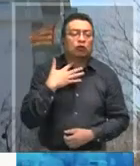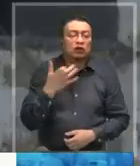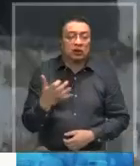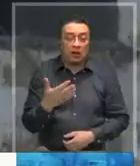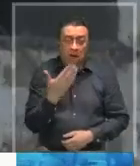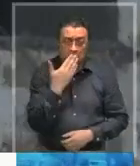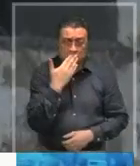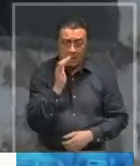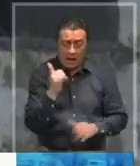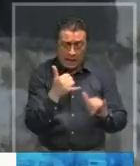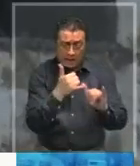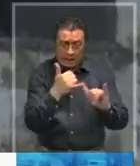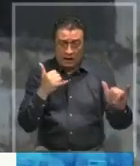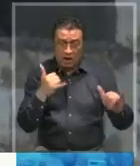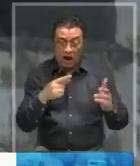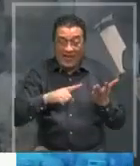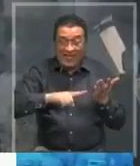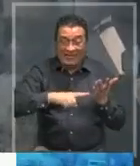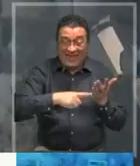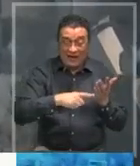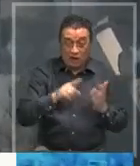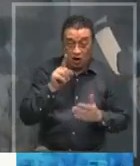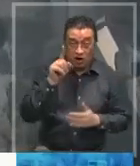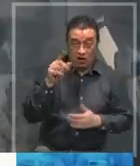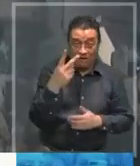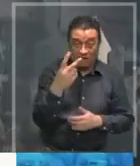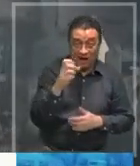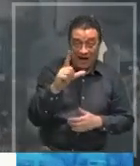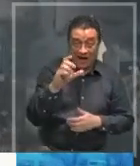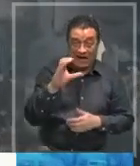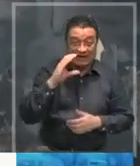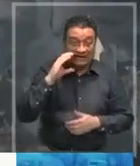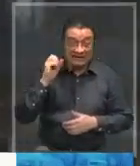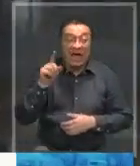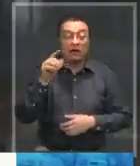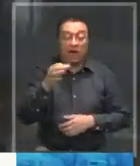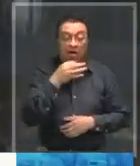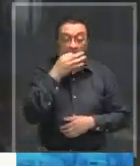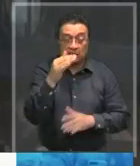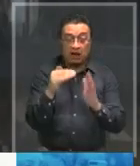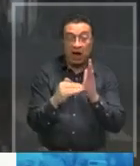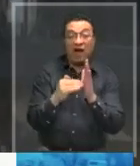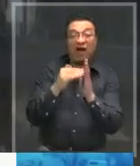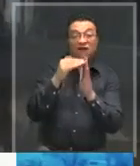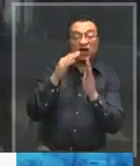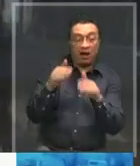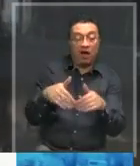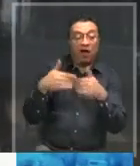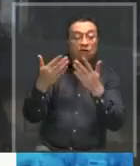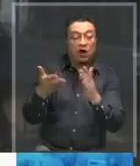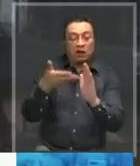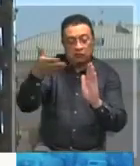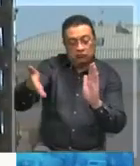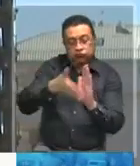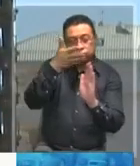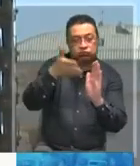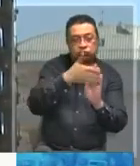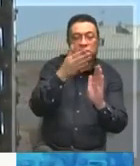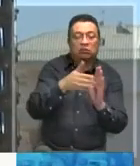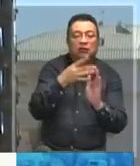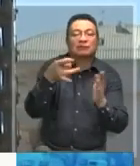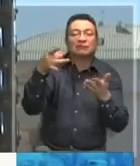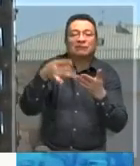Ingenieros Técnicos Industriales de Valencia, aseguraron que el edificio en el exterior presentaba un revestimiento de